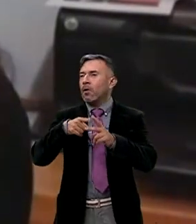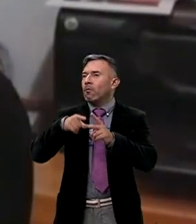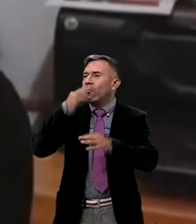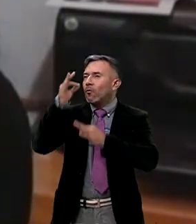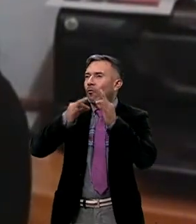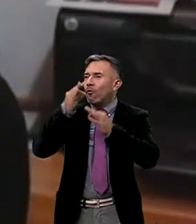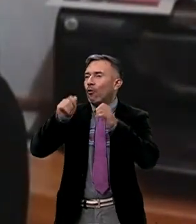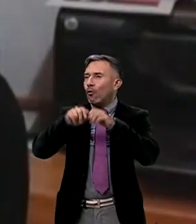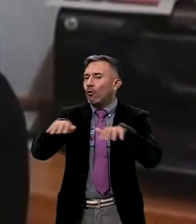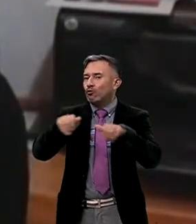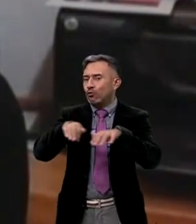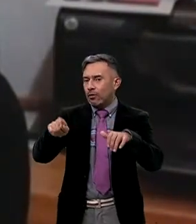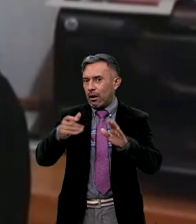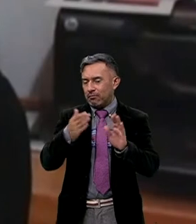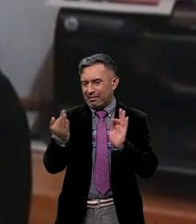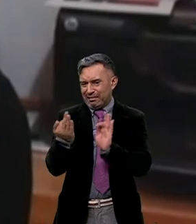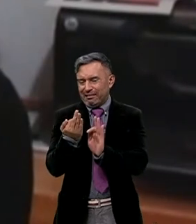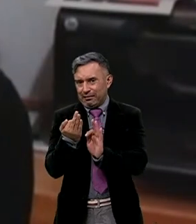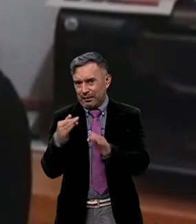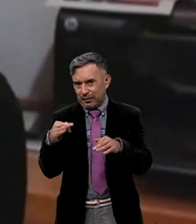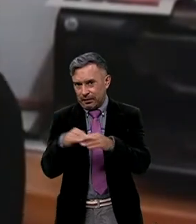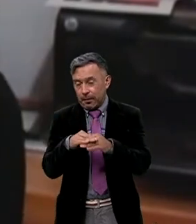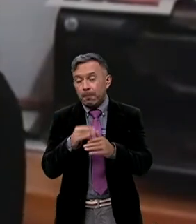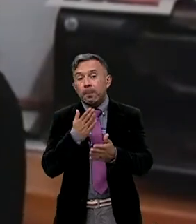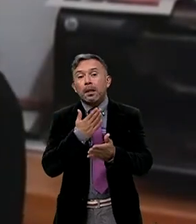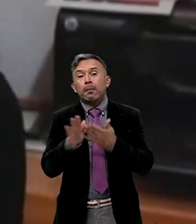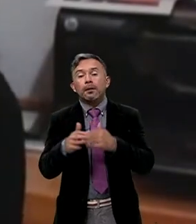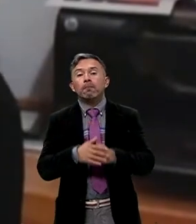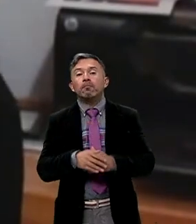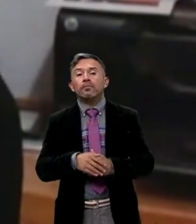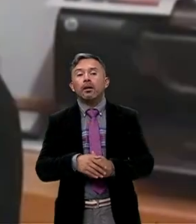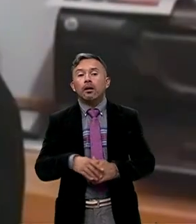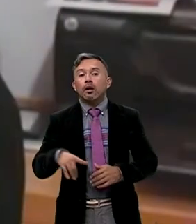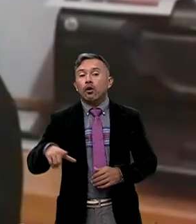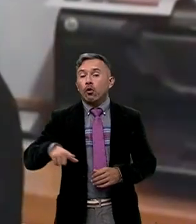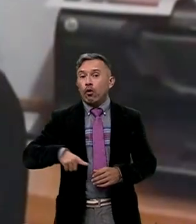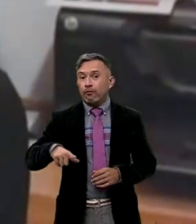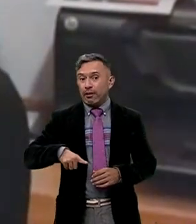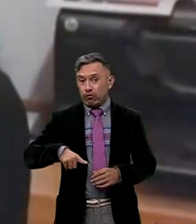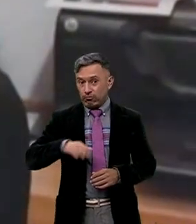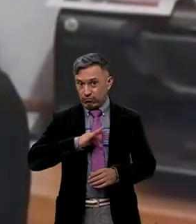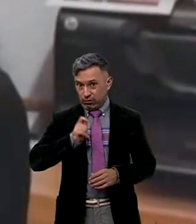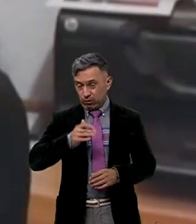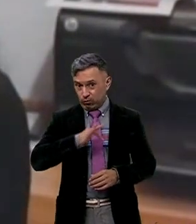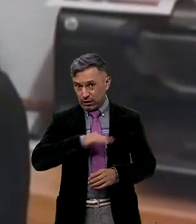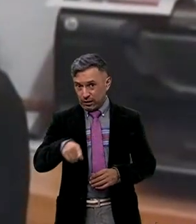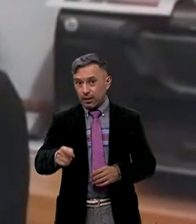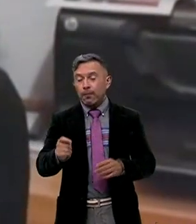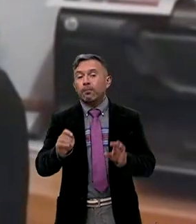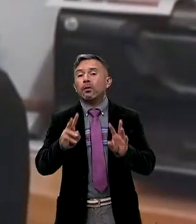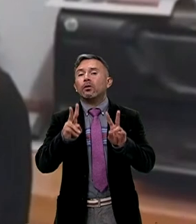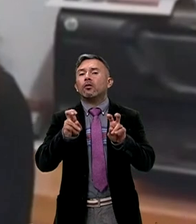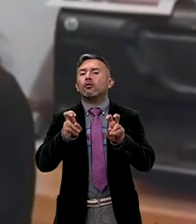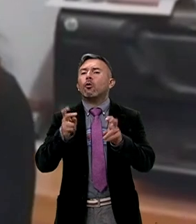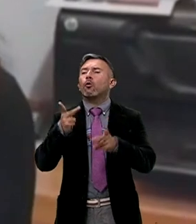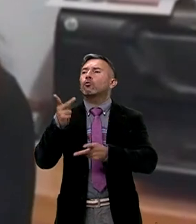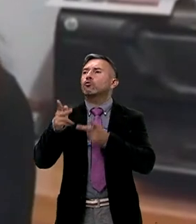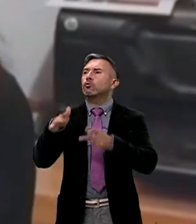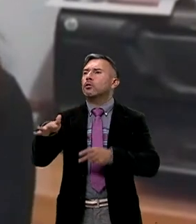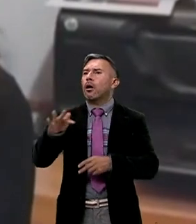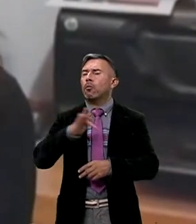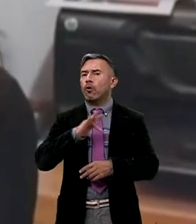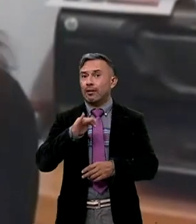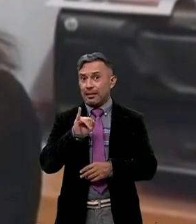lo que tienen o no pueden hacer los gobiernos este al momento de que se está promocionando la consulta por esta